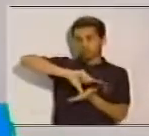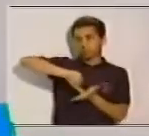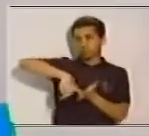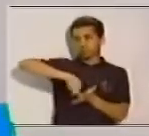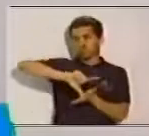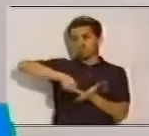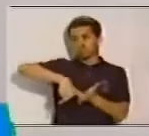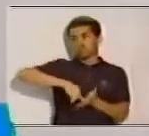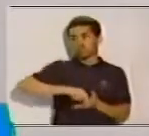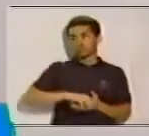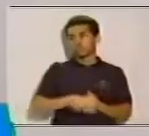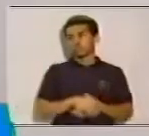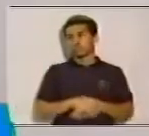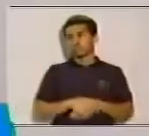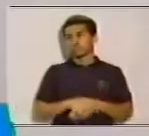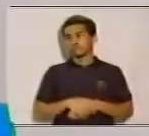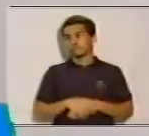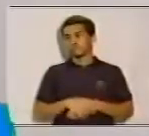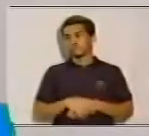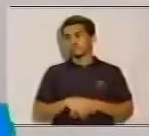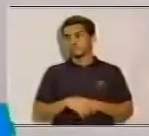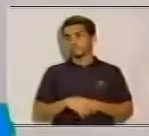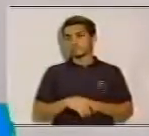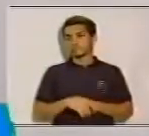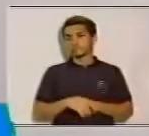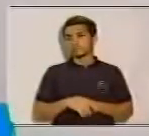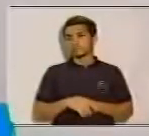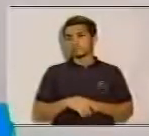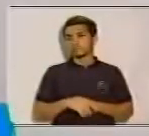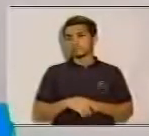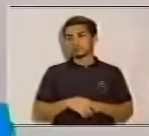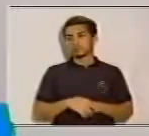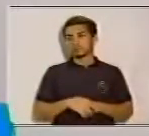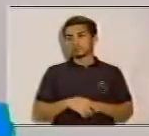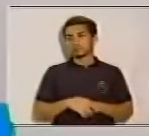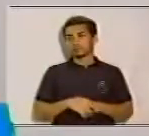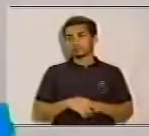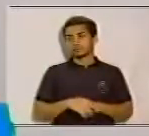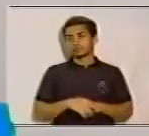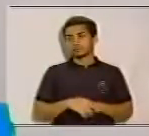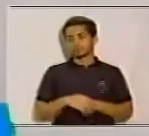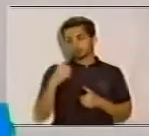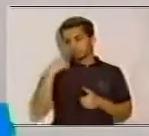a trazar mi circunferencia. ¿Estamos claros?